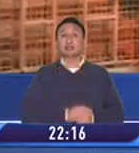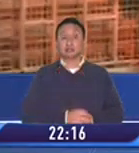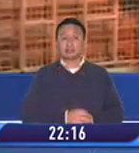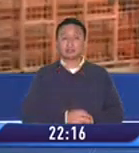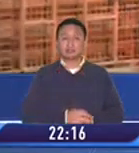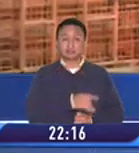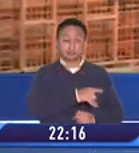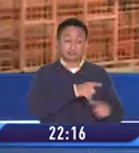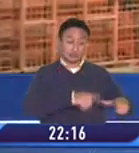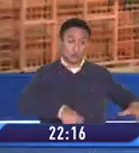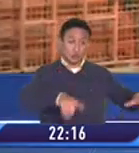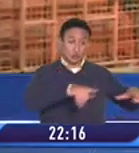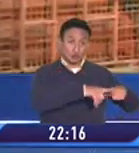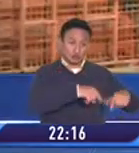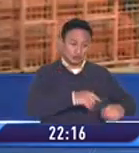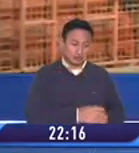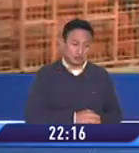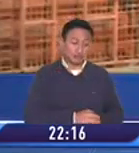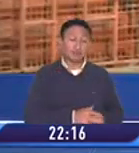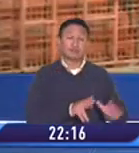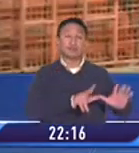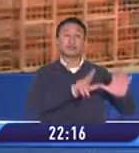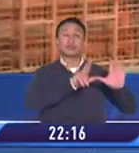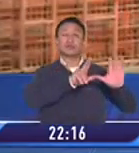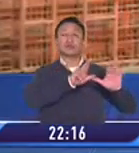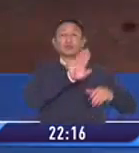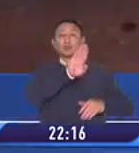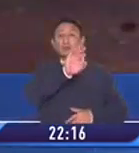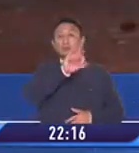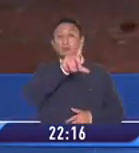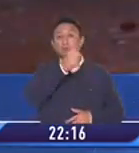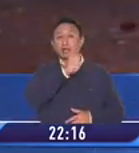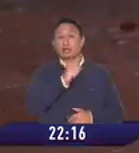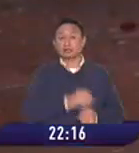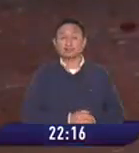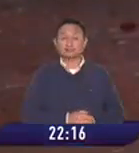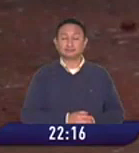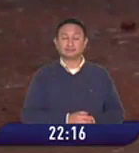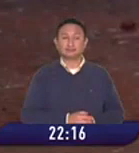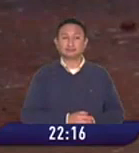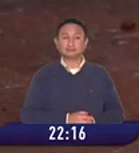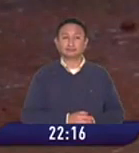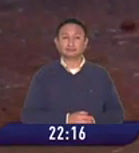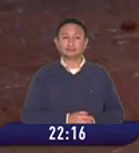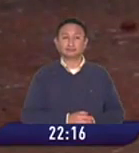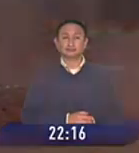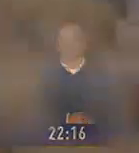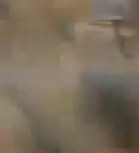la escena del crimen se hallaron 8 indicios balísticos, informó Maite Mora.